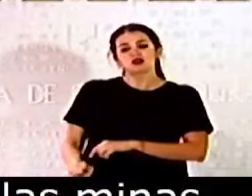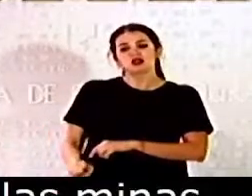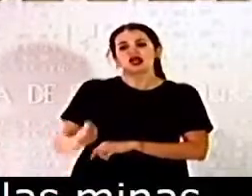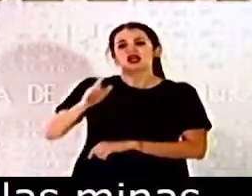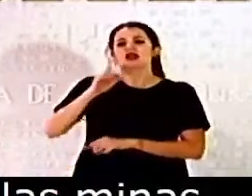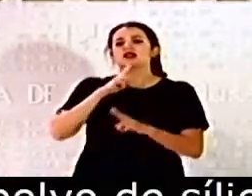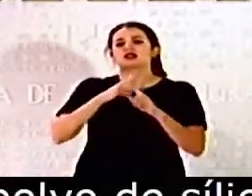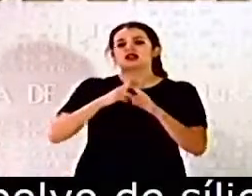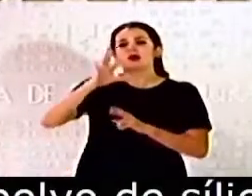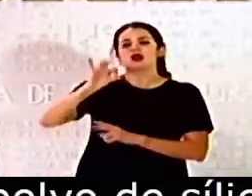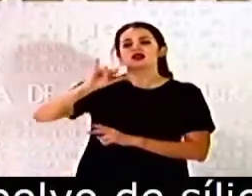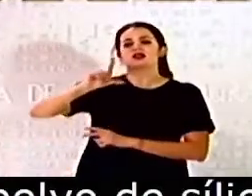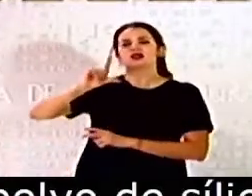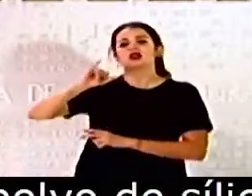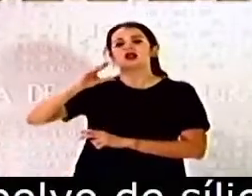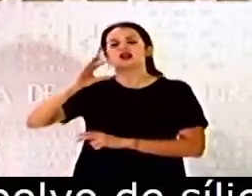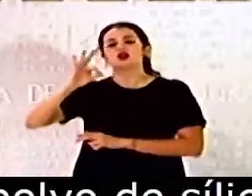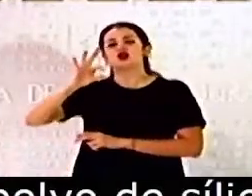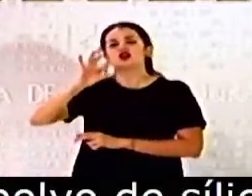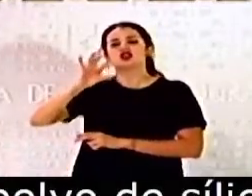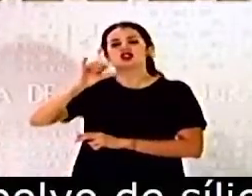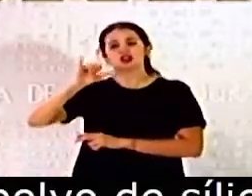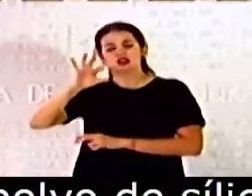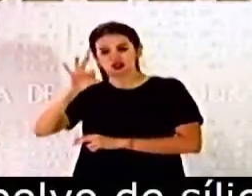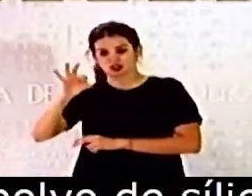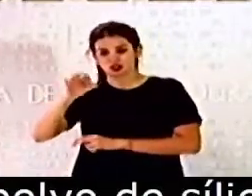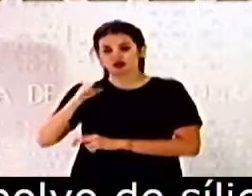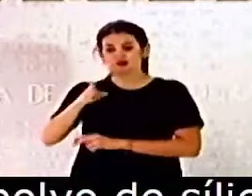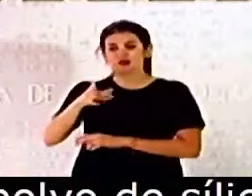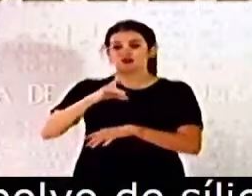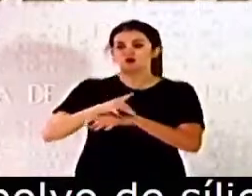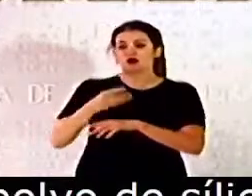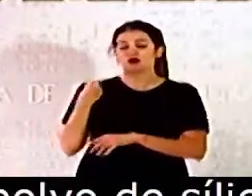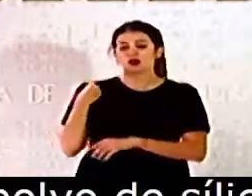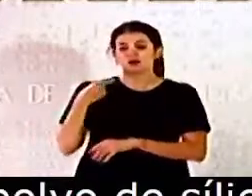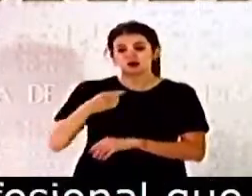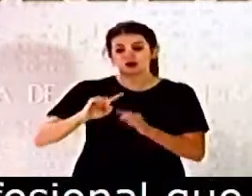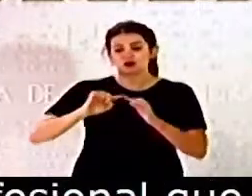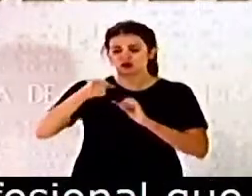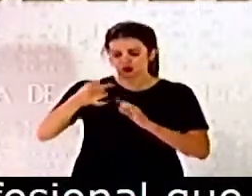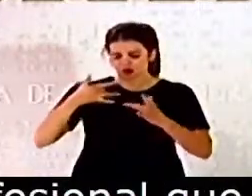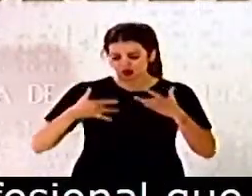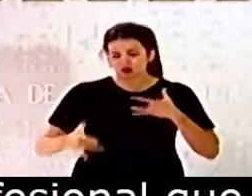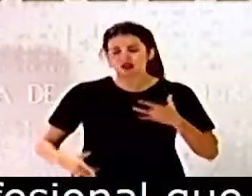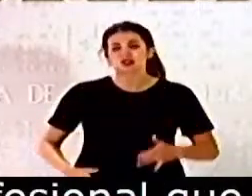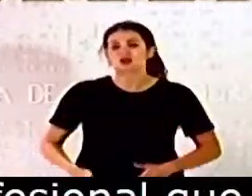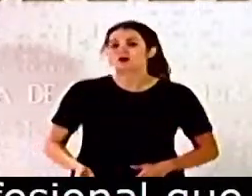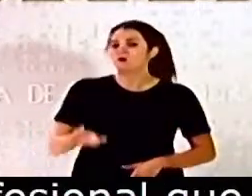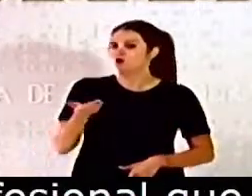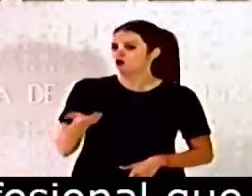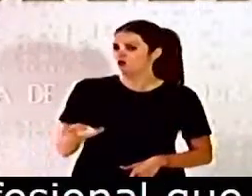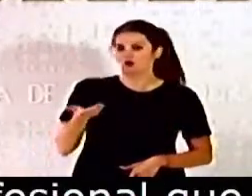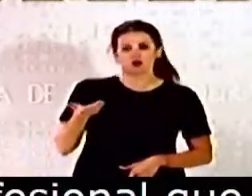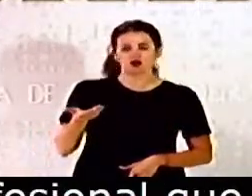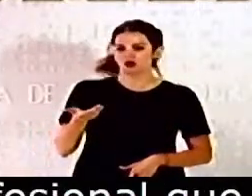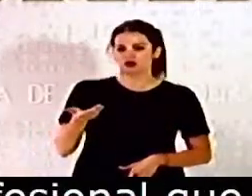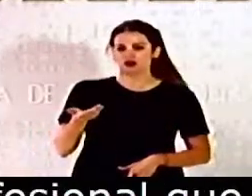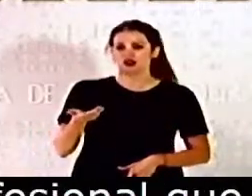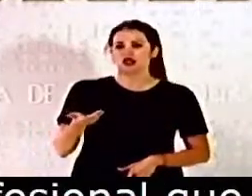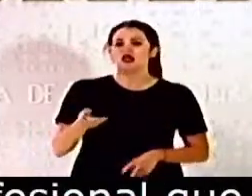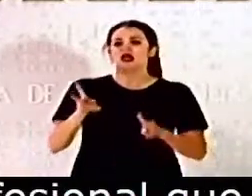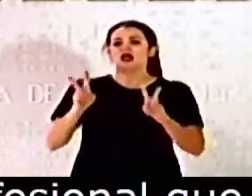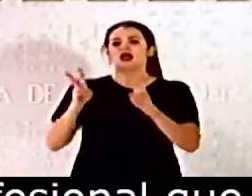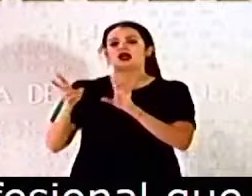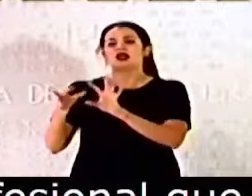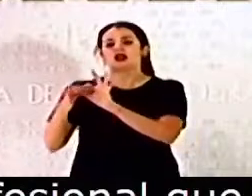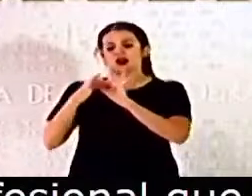silicosis. Y la silicosis es una enfermedad que conlleva una serie de síntomas muy importantes en la esfera respiratoria. Por